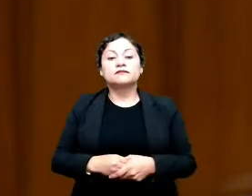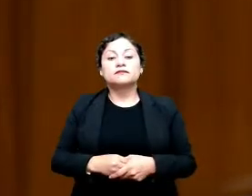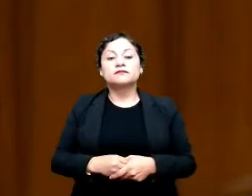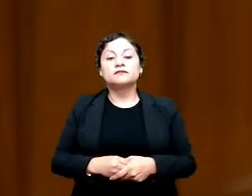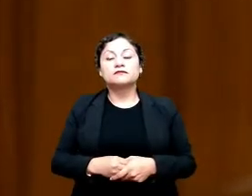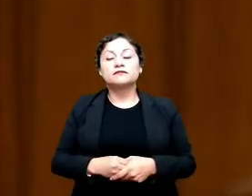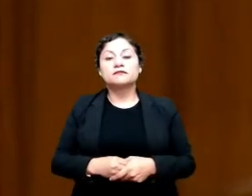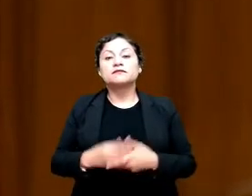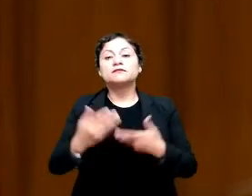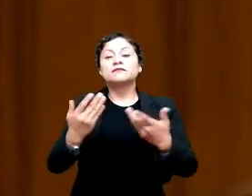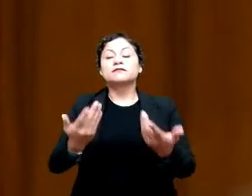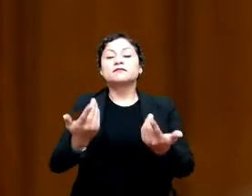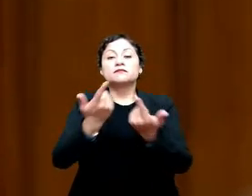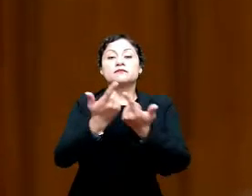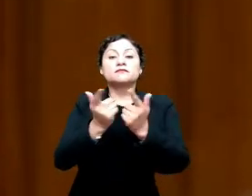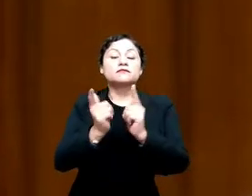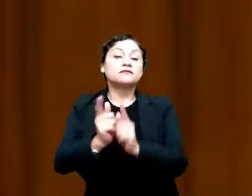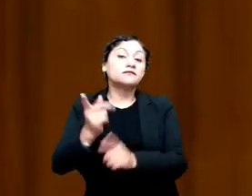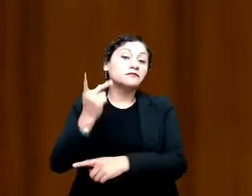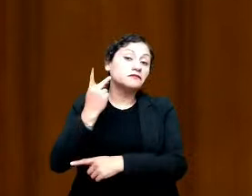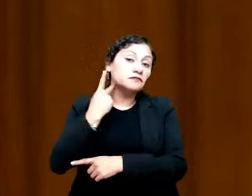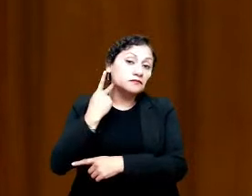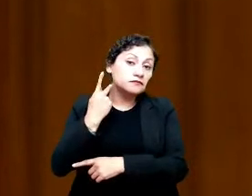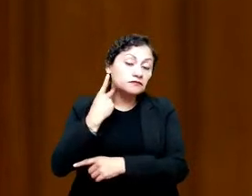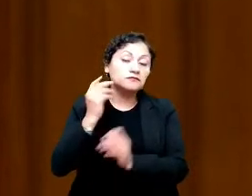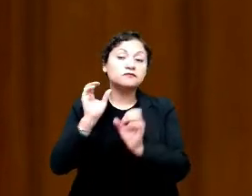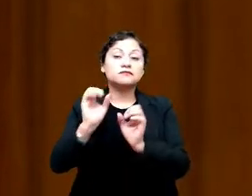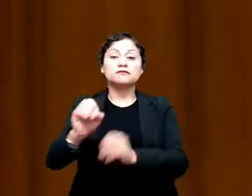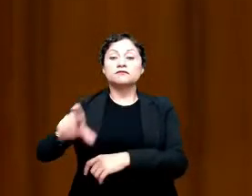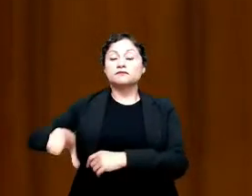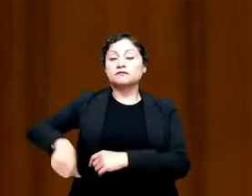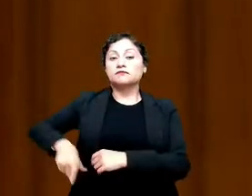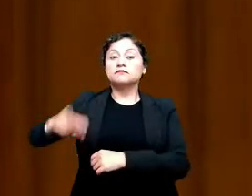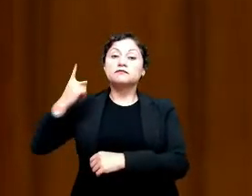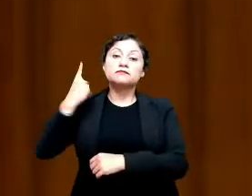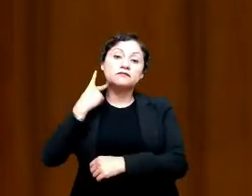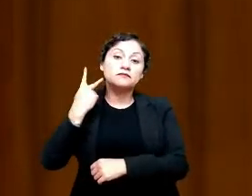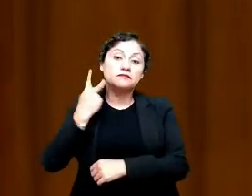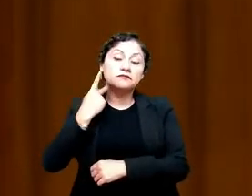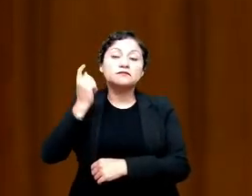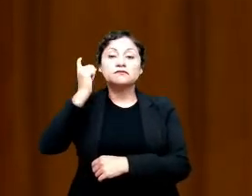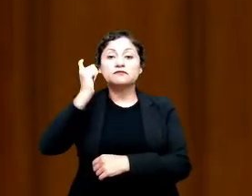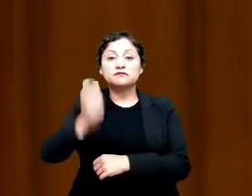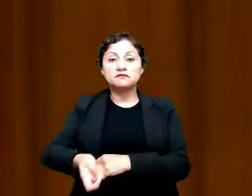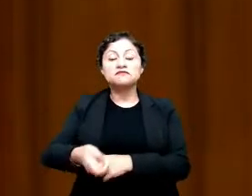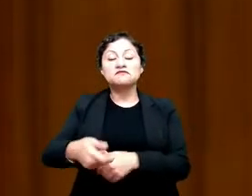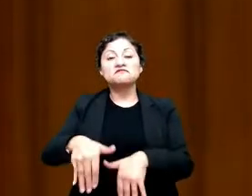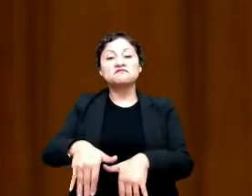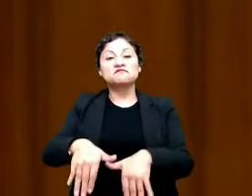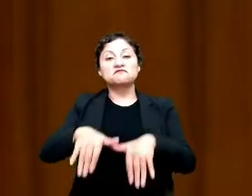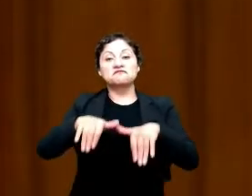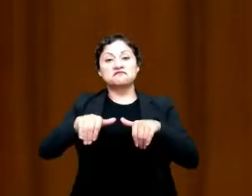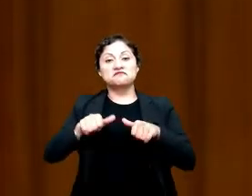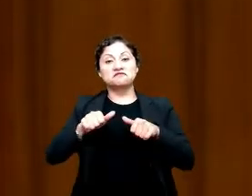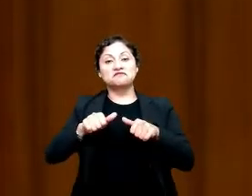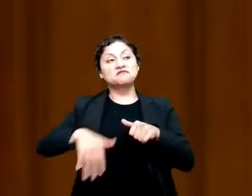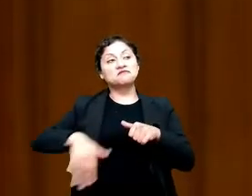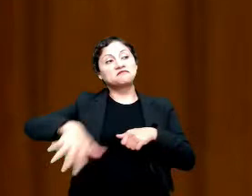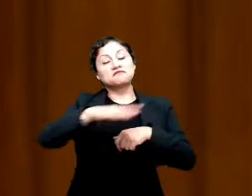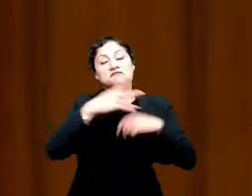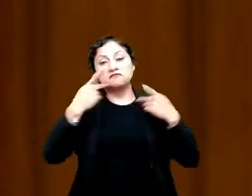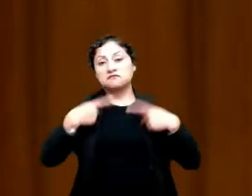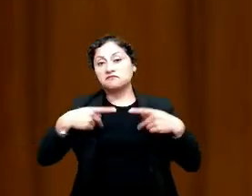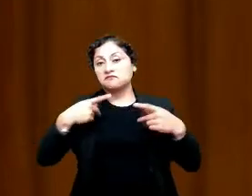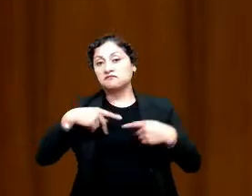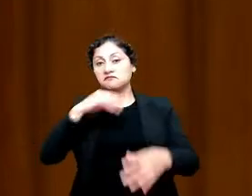los gobiernos de diferentes corrientes o partidos se han alejado de la gran mayoría de la población